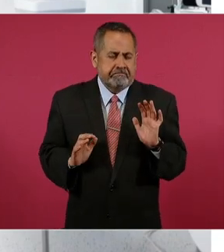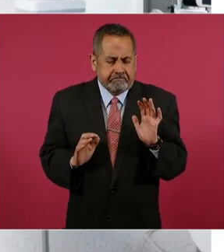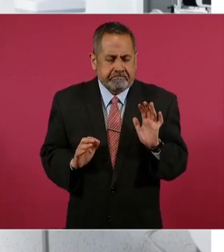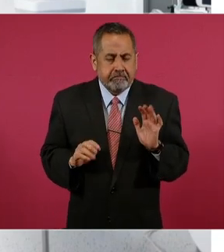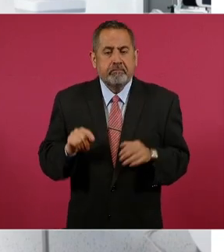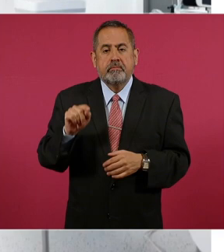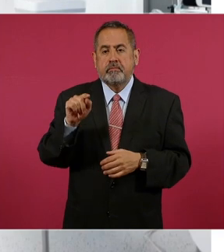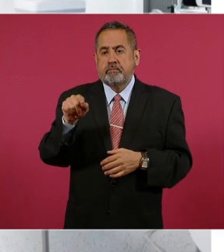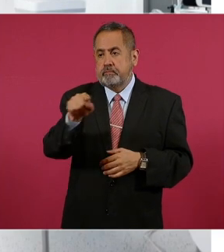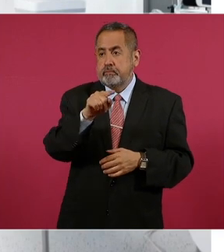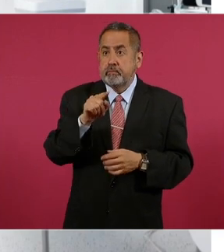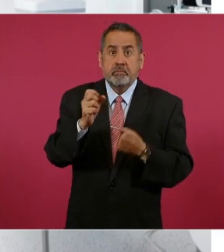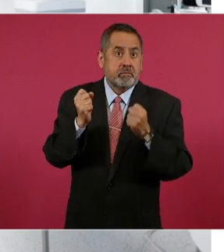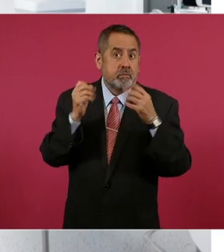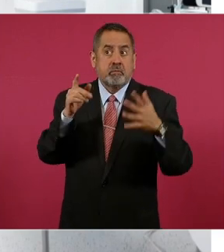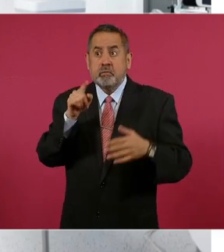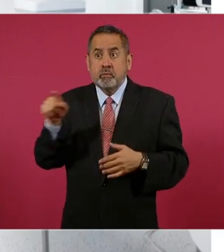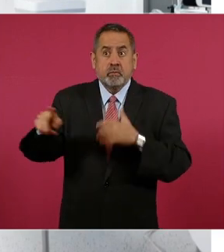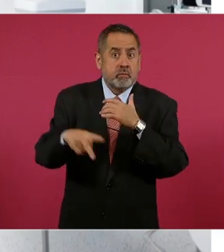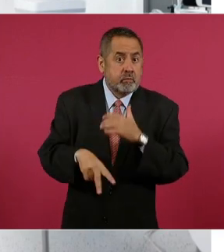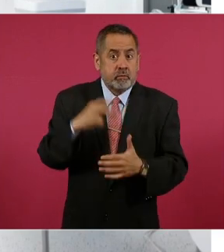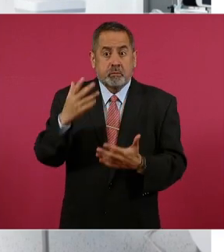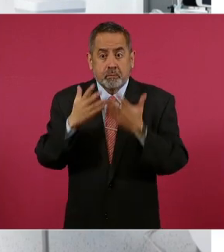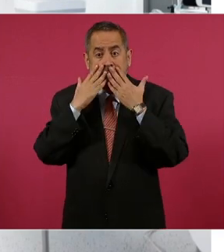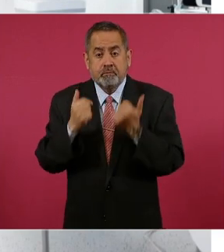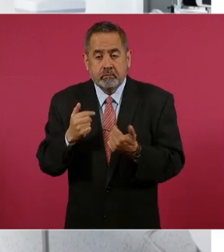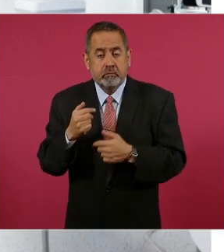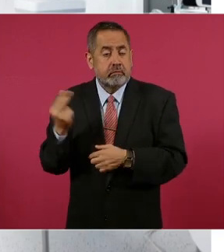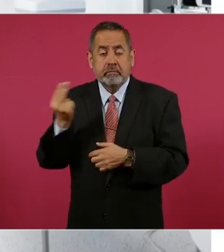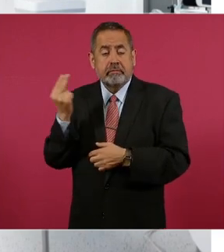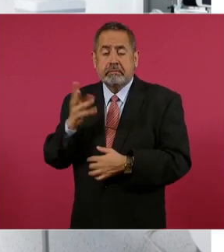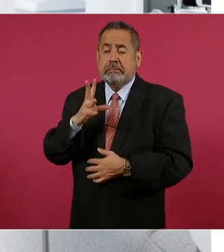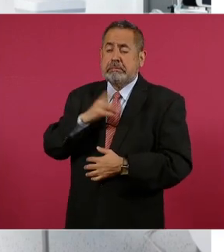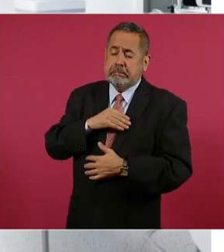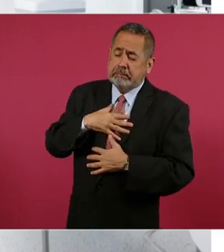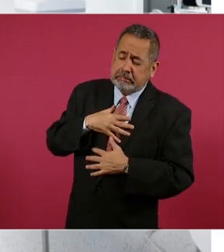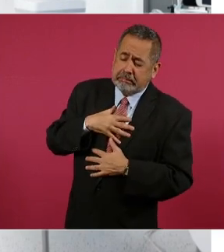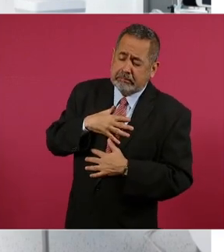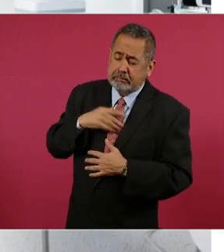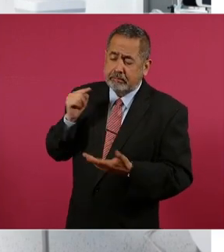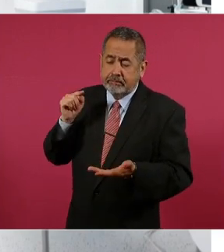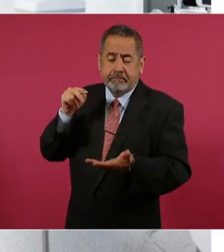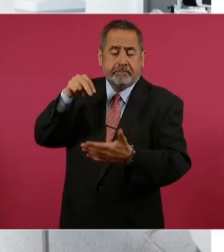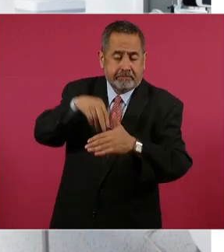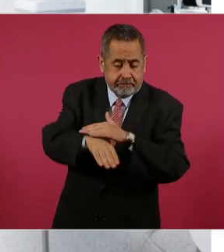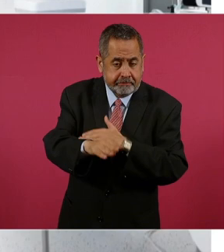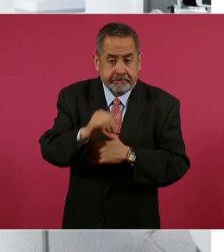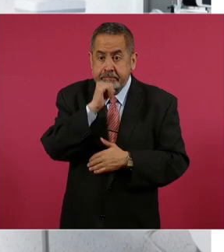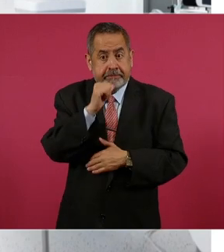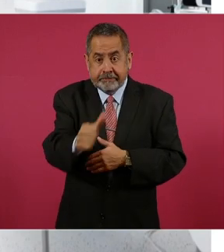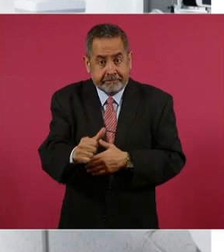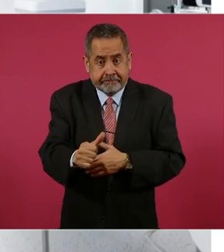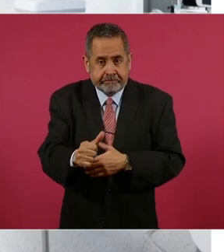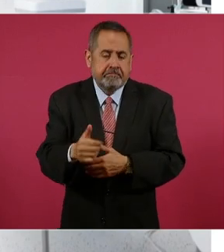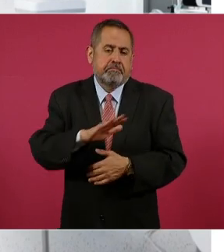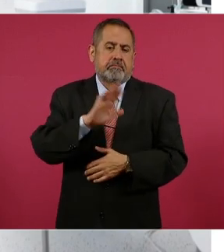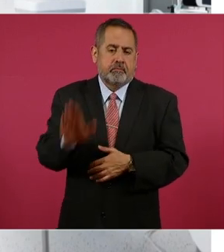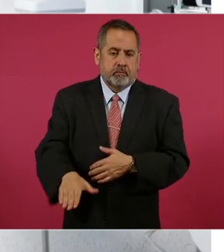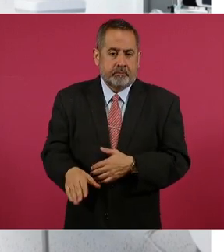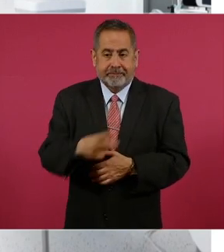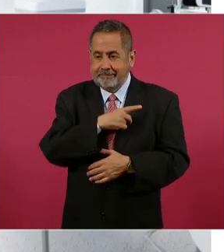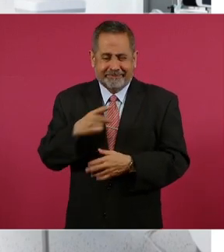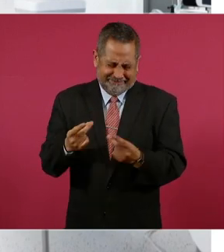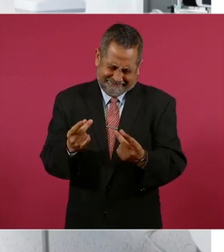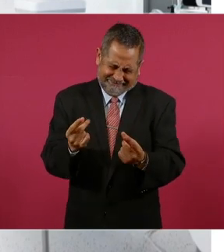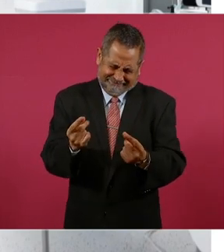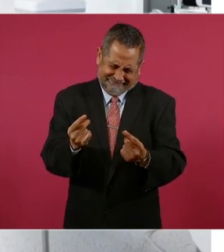descubriendo a mucha gente que si no accede a estas salas, pues es la llamada hora dorada para acceder a una sala de estas